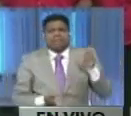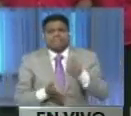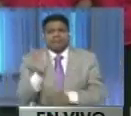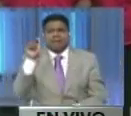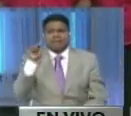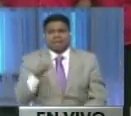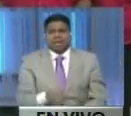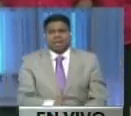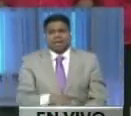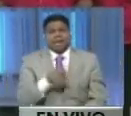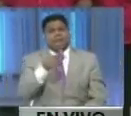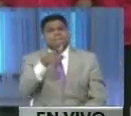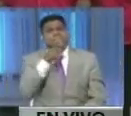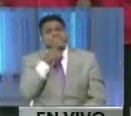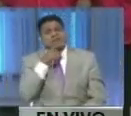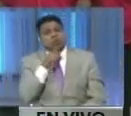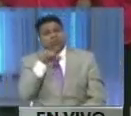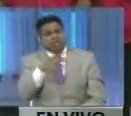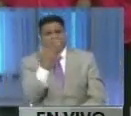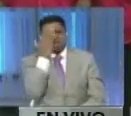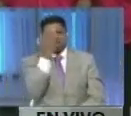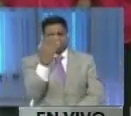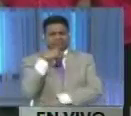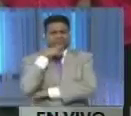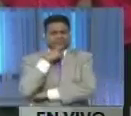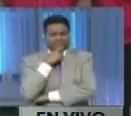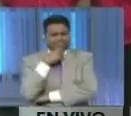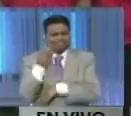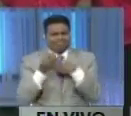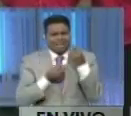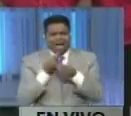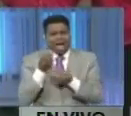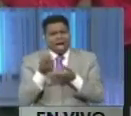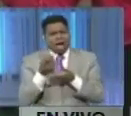y pregúntele a Chávez, ahí frente a Chávez, qué debe hacer.